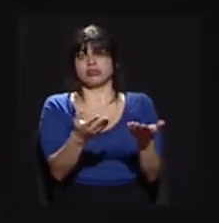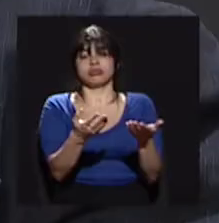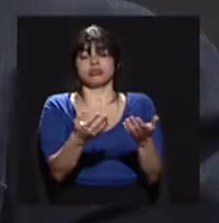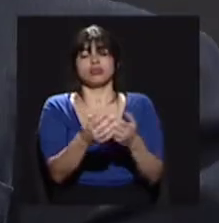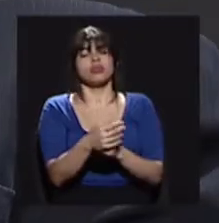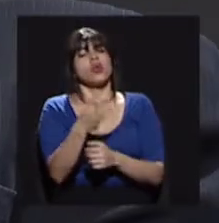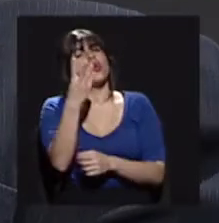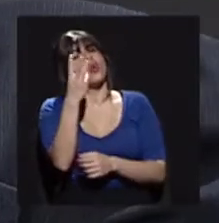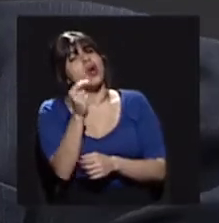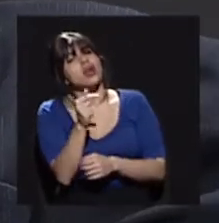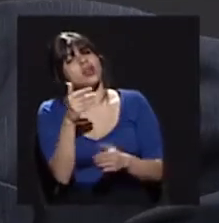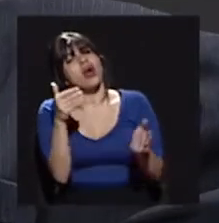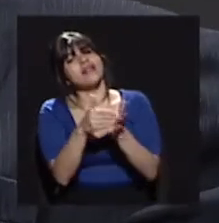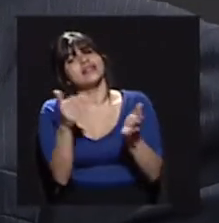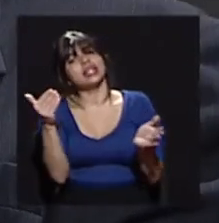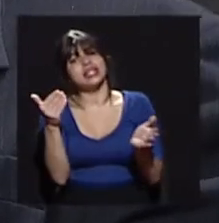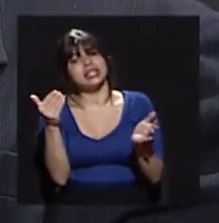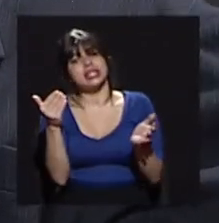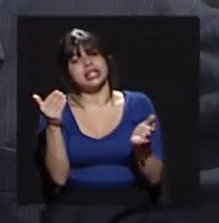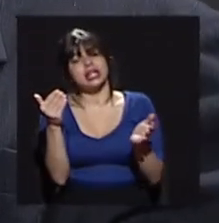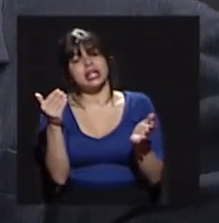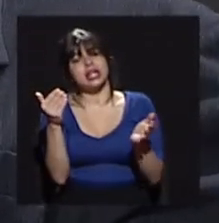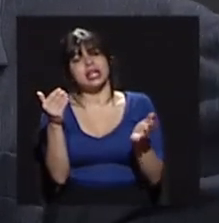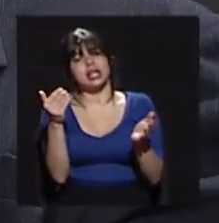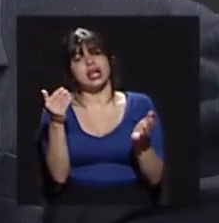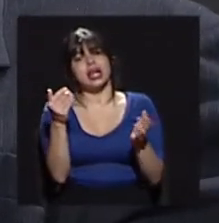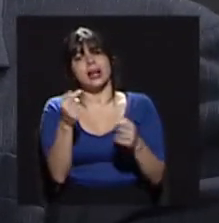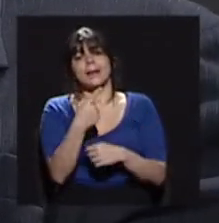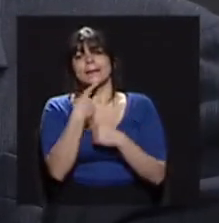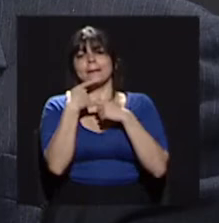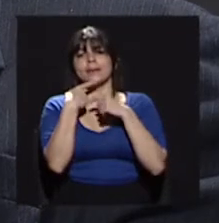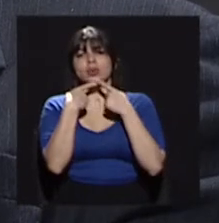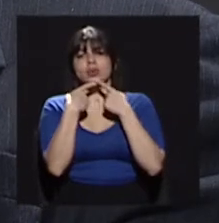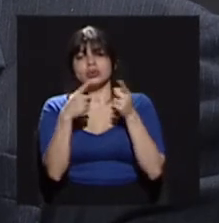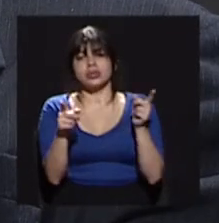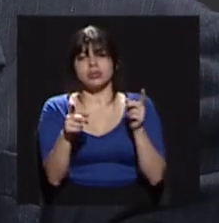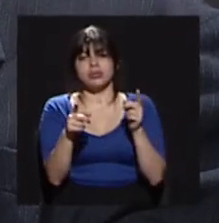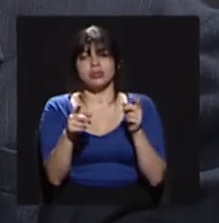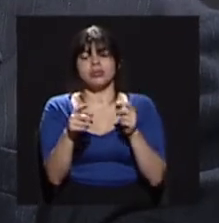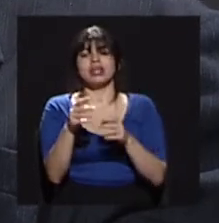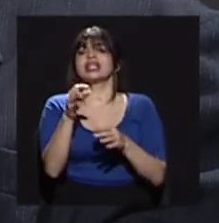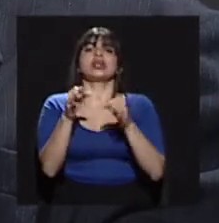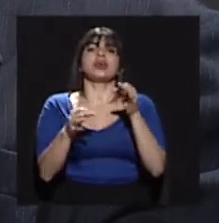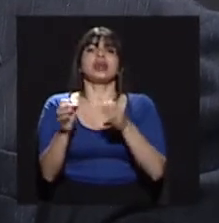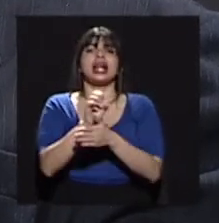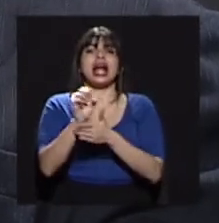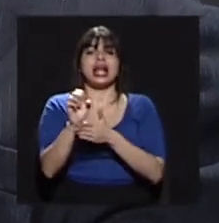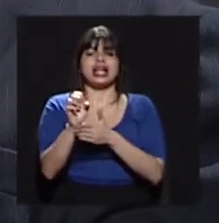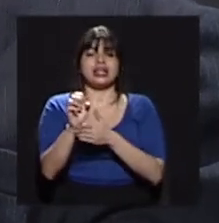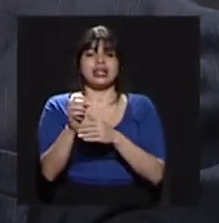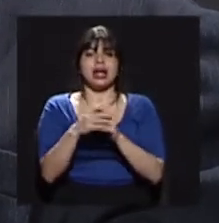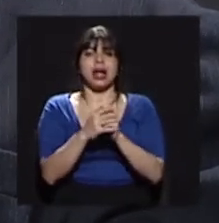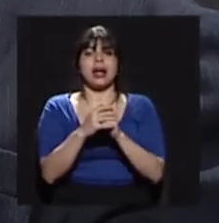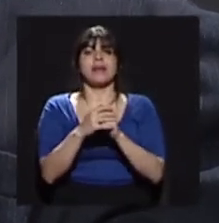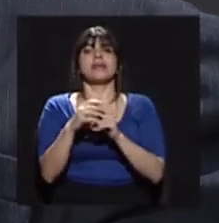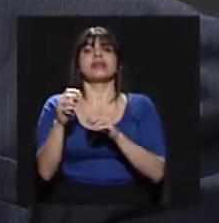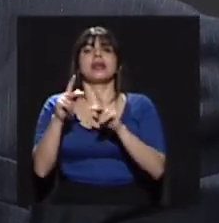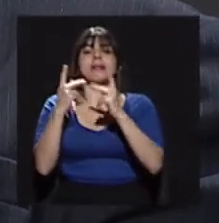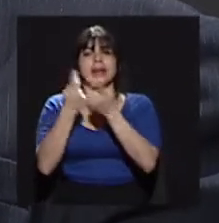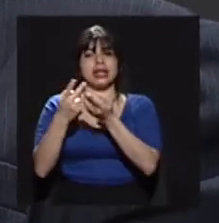cuánto afecta él pronunciamiento del tribunal de ética del partido liberación nacional en relación